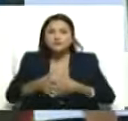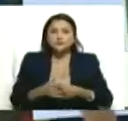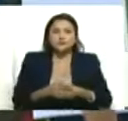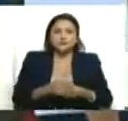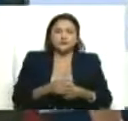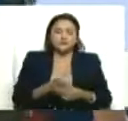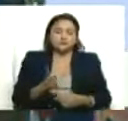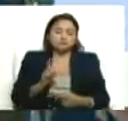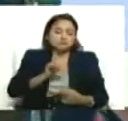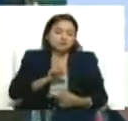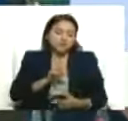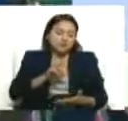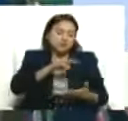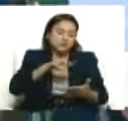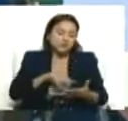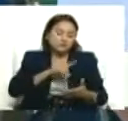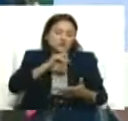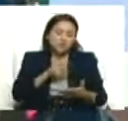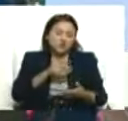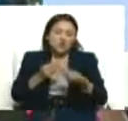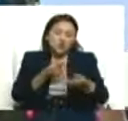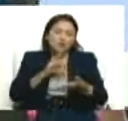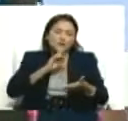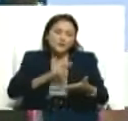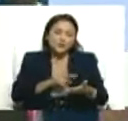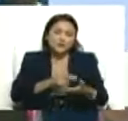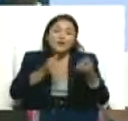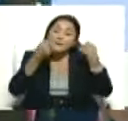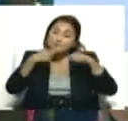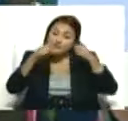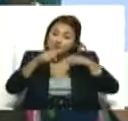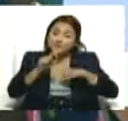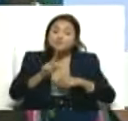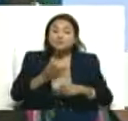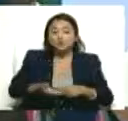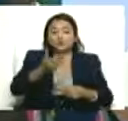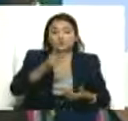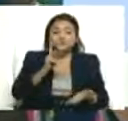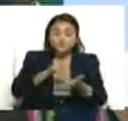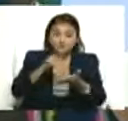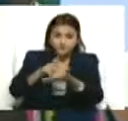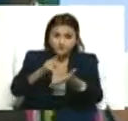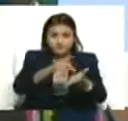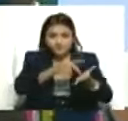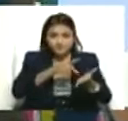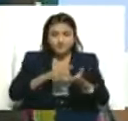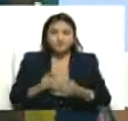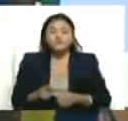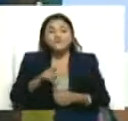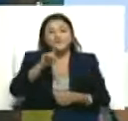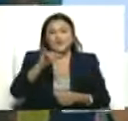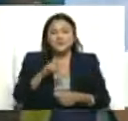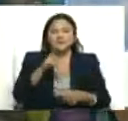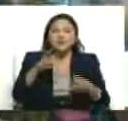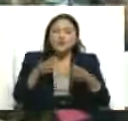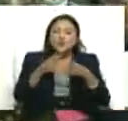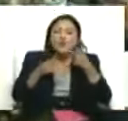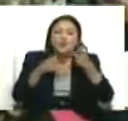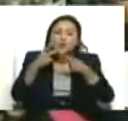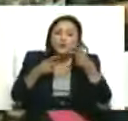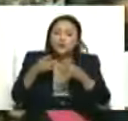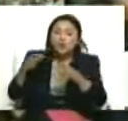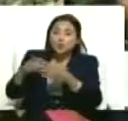frente a la máquina y ve las preguntas y cómo le va a responder, es importante participar. Las estructuras de los partidos políticos, de los movimientos